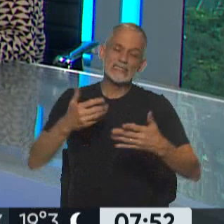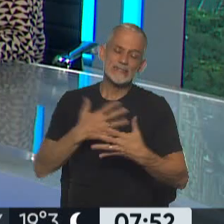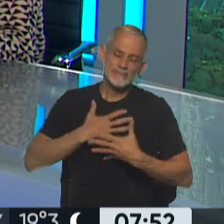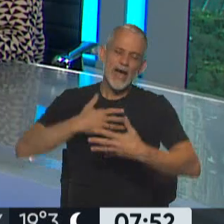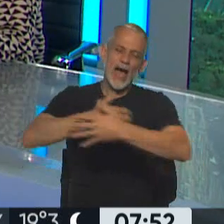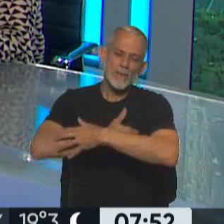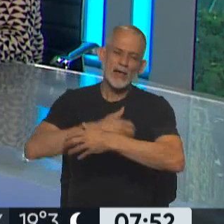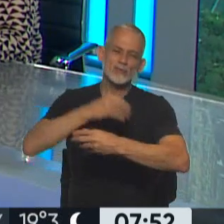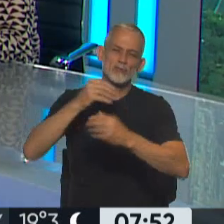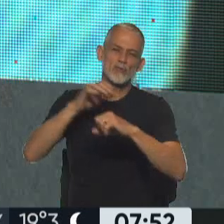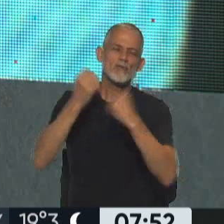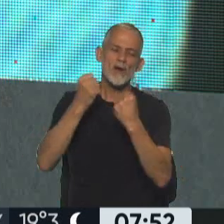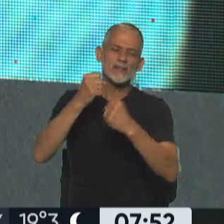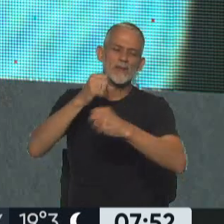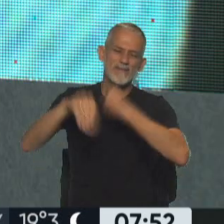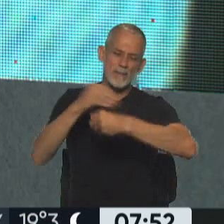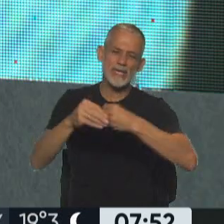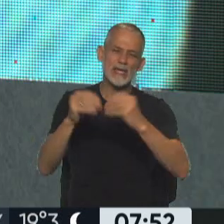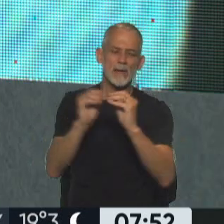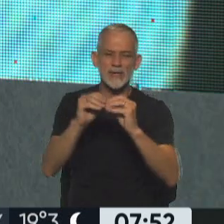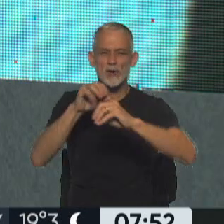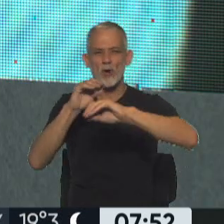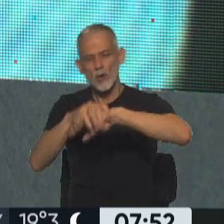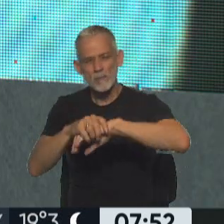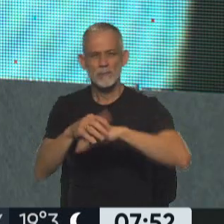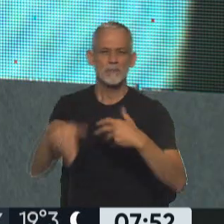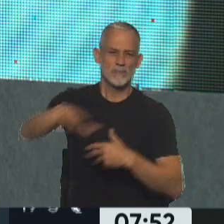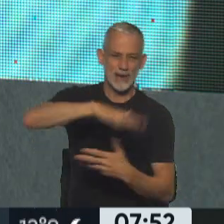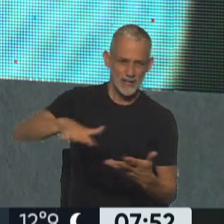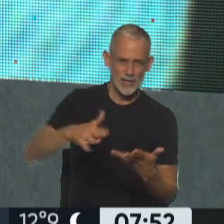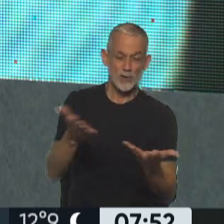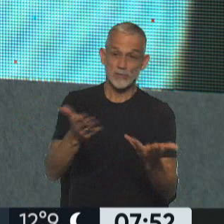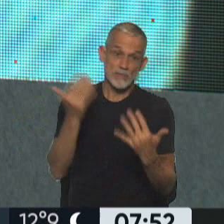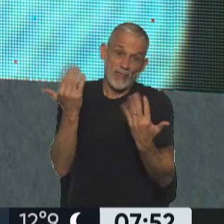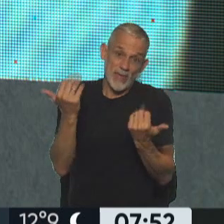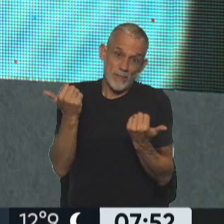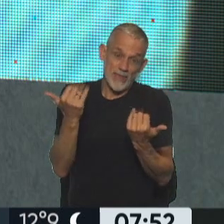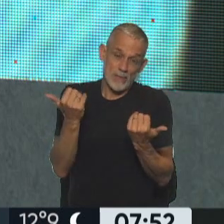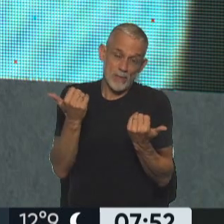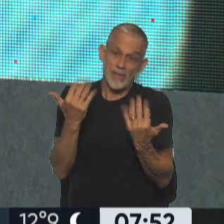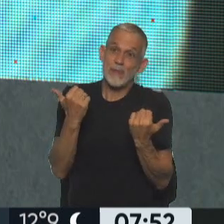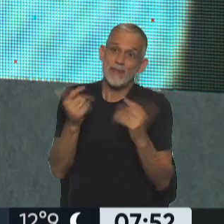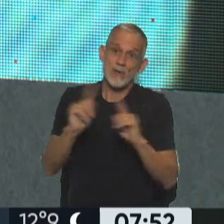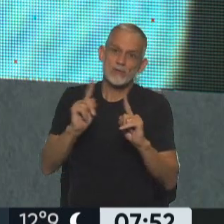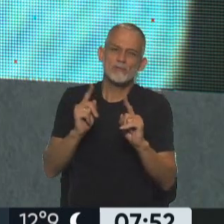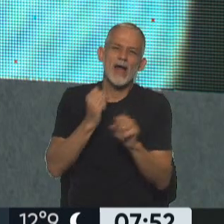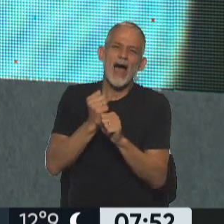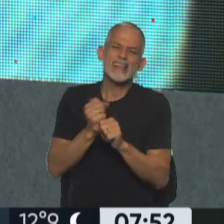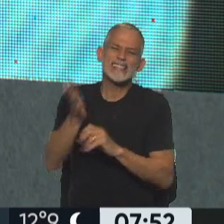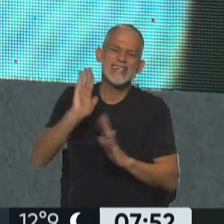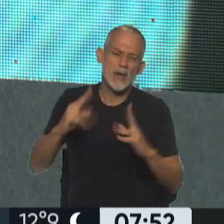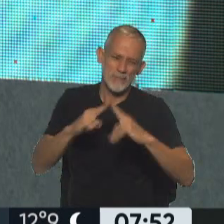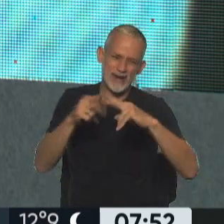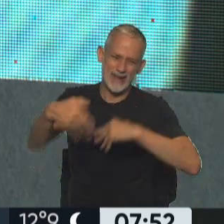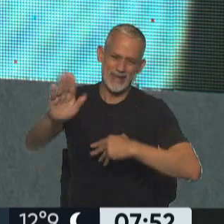nuestro abrazo fuerte para toda su familia sus seres queridos compañeros en función de esta despedida que no es un despedir una despedida no es una está siempre como decimos